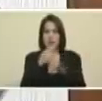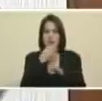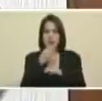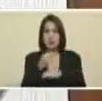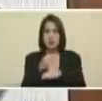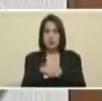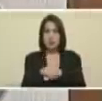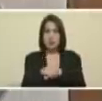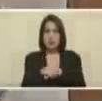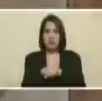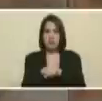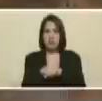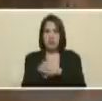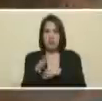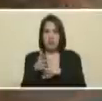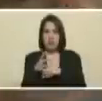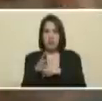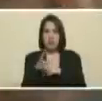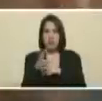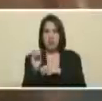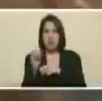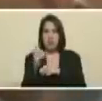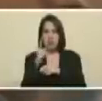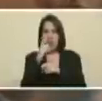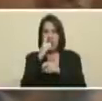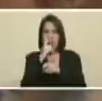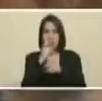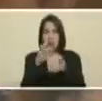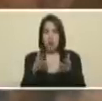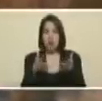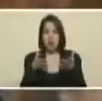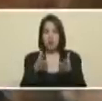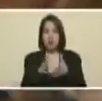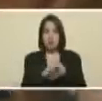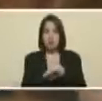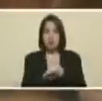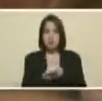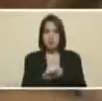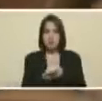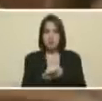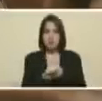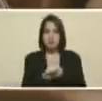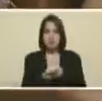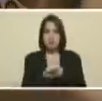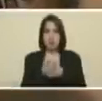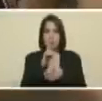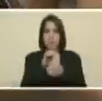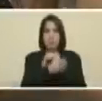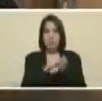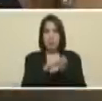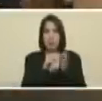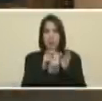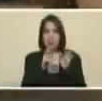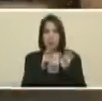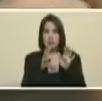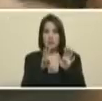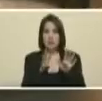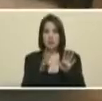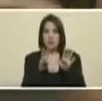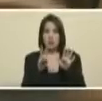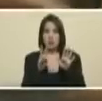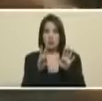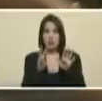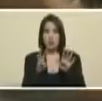hace 20 años, vamos a conmemorar ahora 20 años de la victoria electoral de 1998,